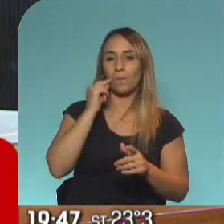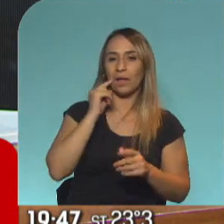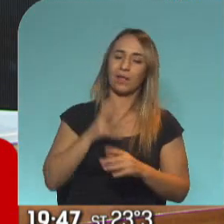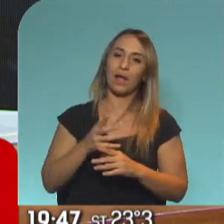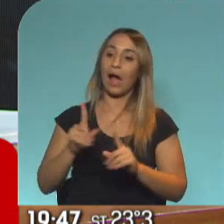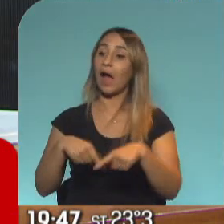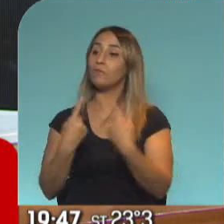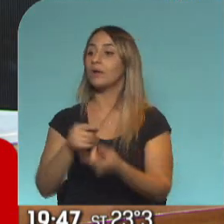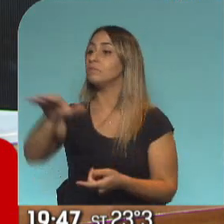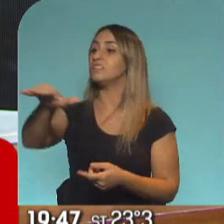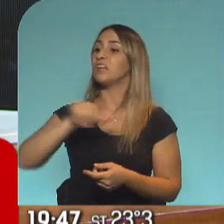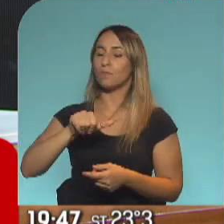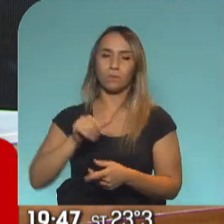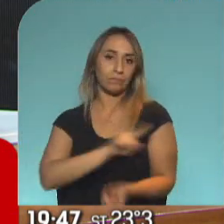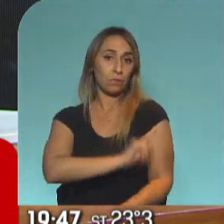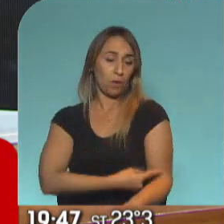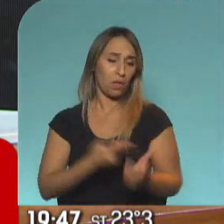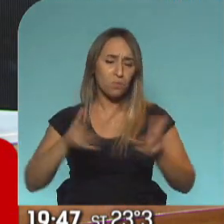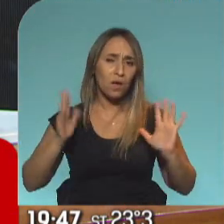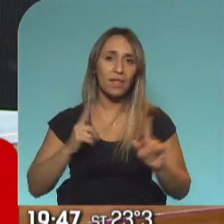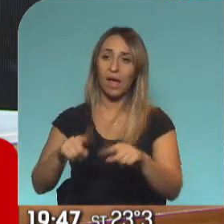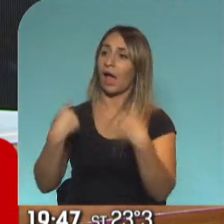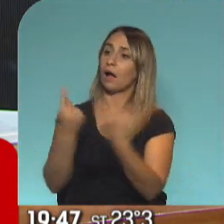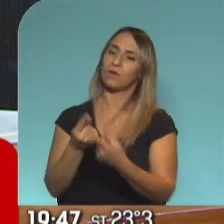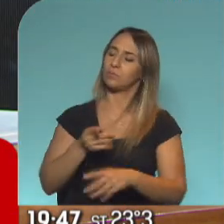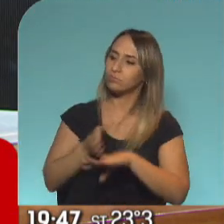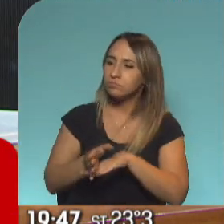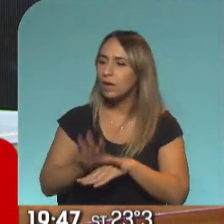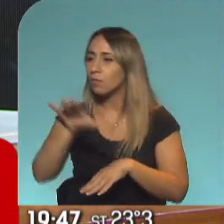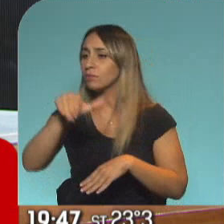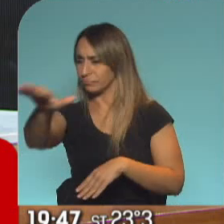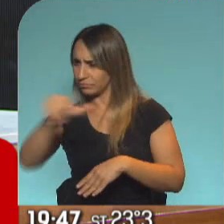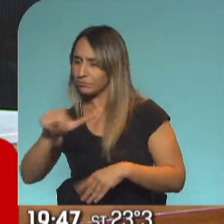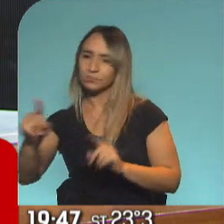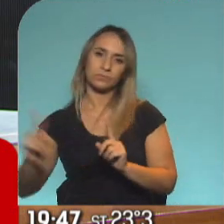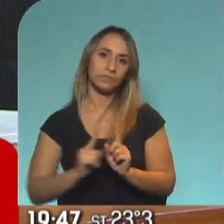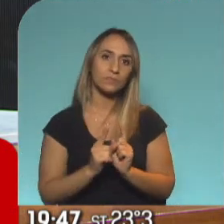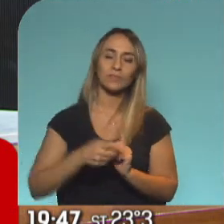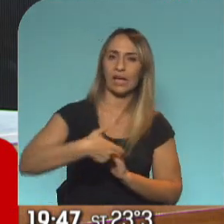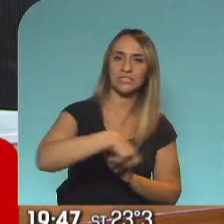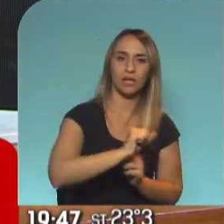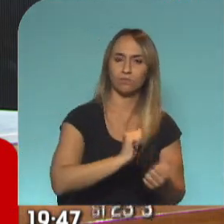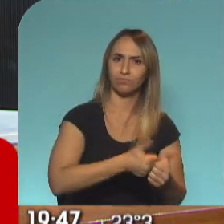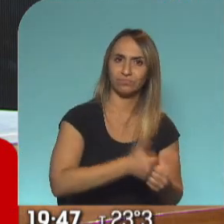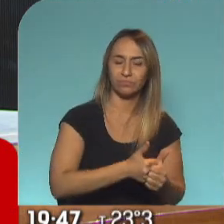poder, ¿no?, de disponer, de llamar y de retirarla del aula. Digo, estamos todos en esto, tenemos